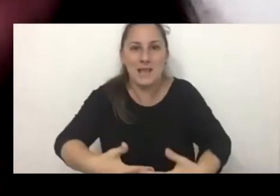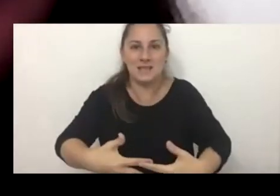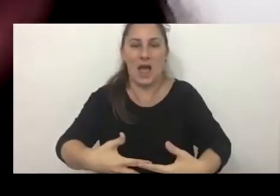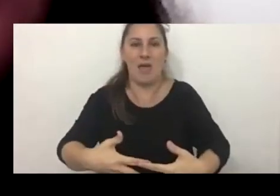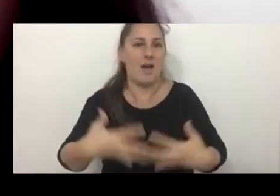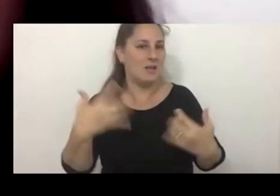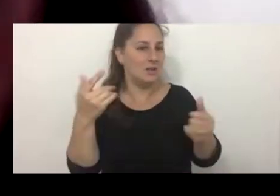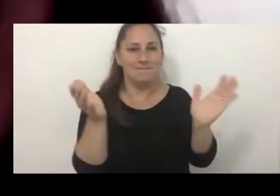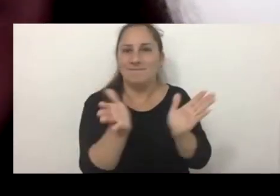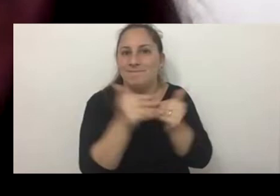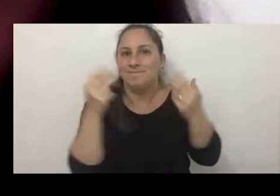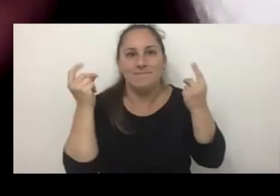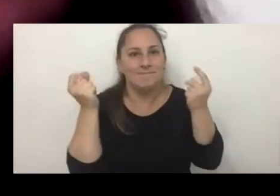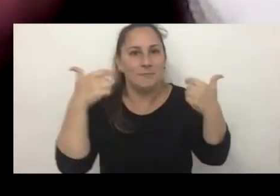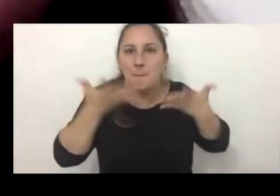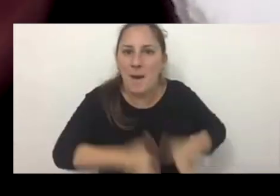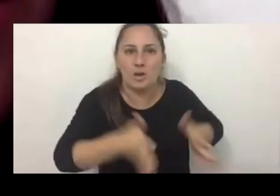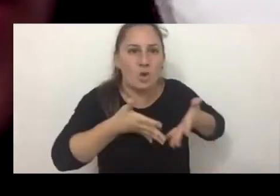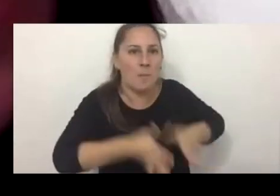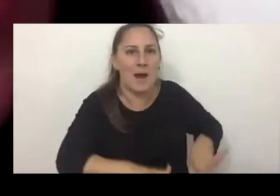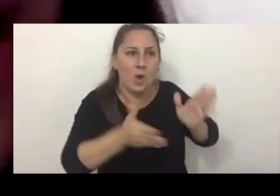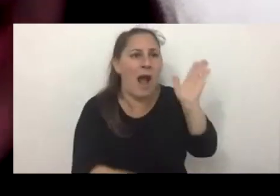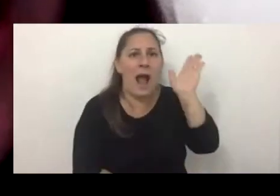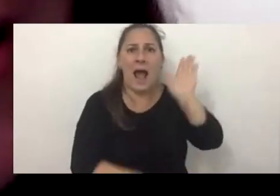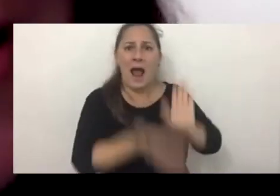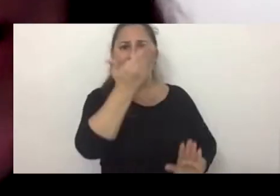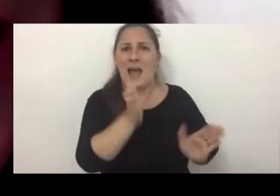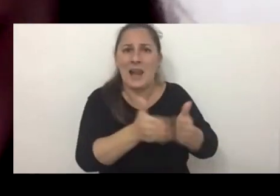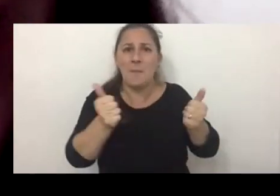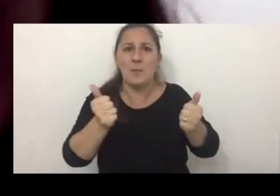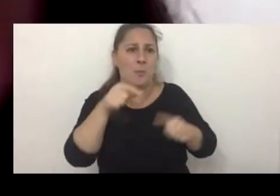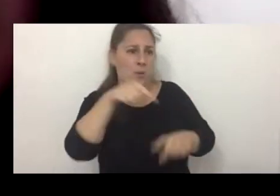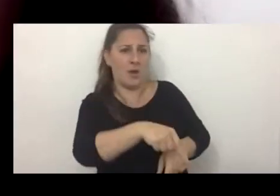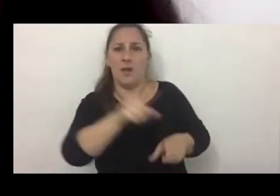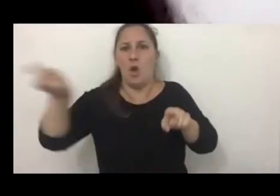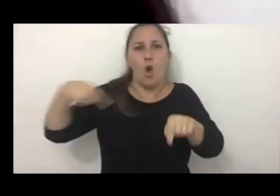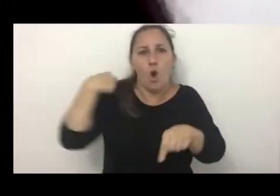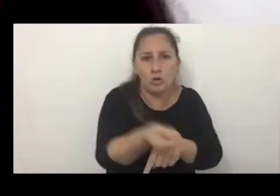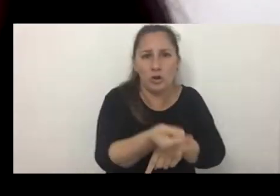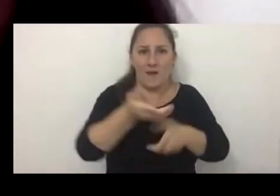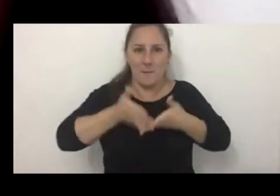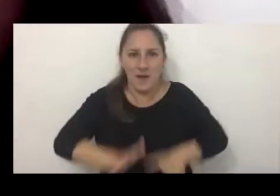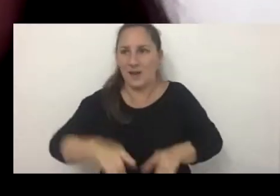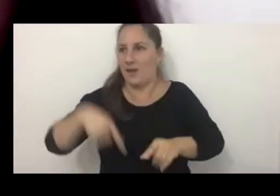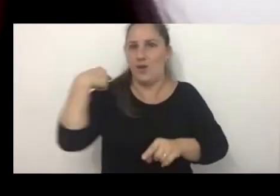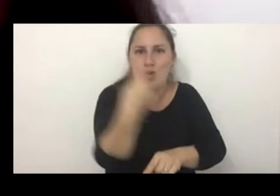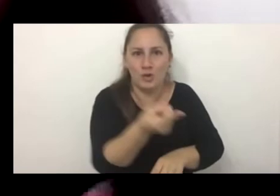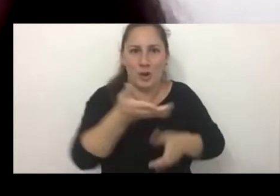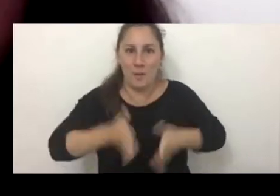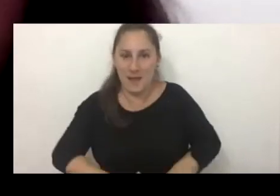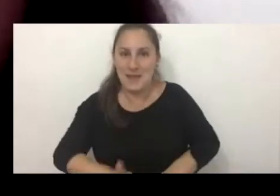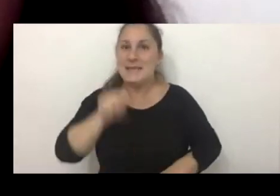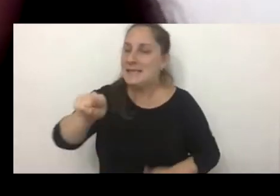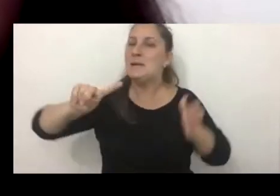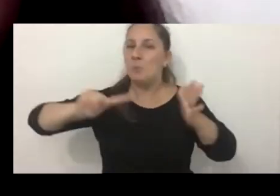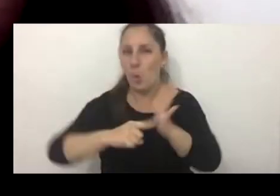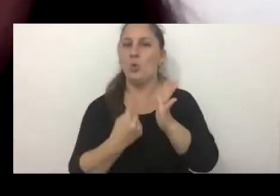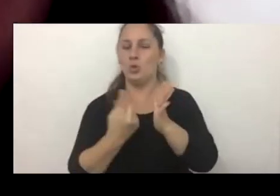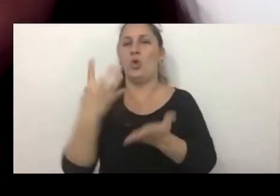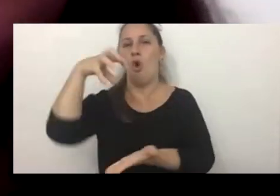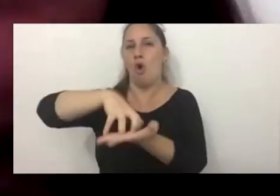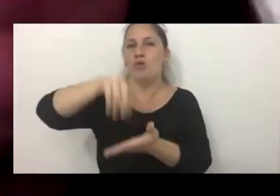público, vos estás de guardia como partera 24 horas y es lo mismo que haya un nacimiento o 25, porque igual no te puedes ir a ningún